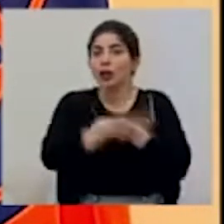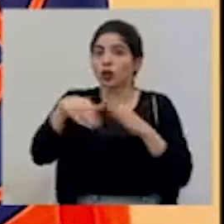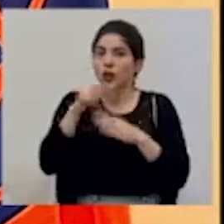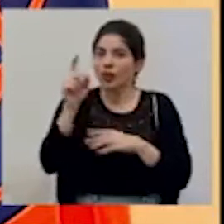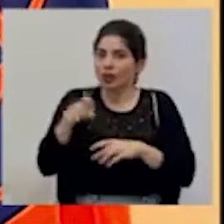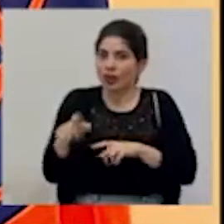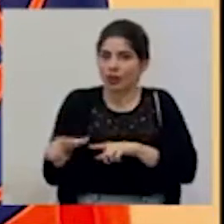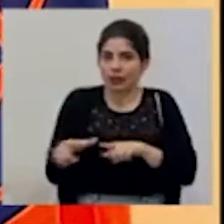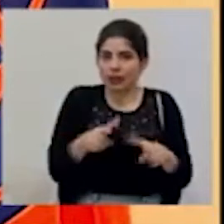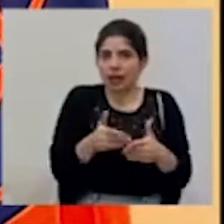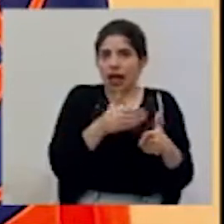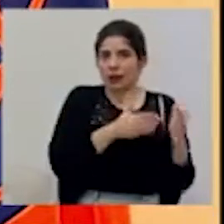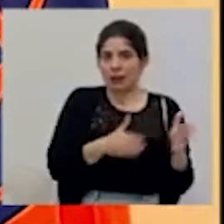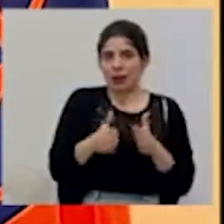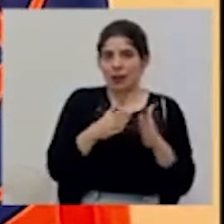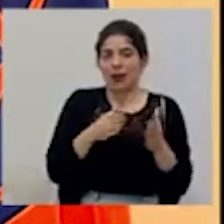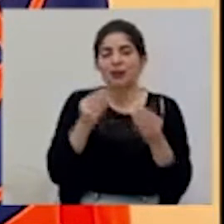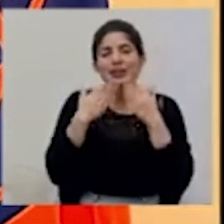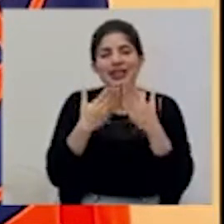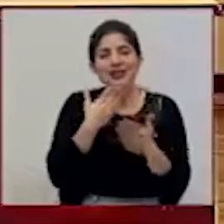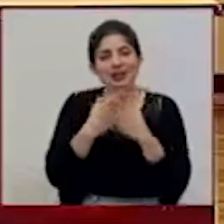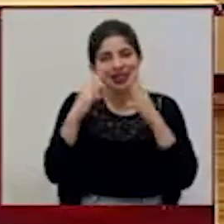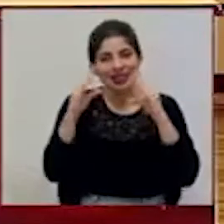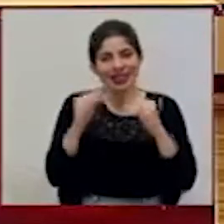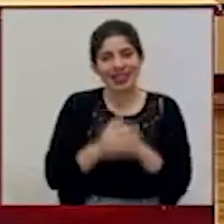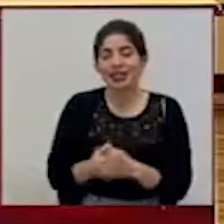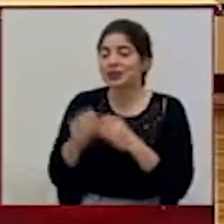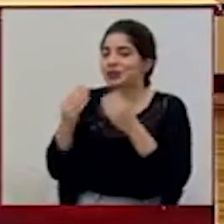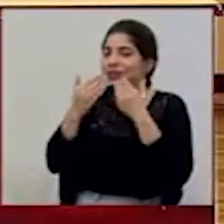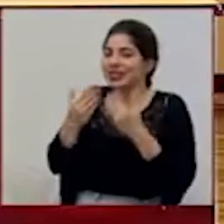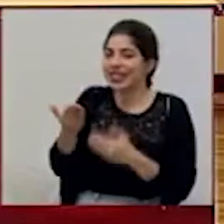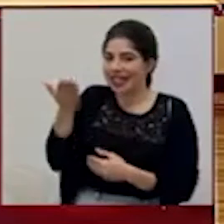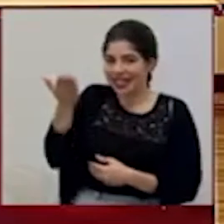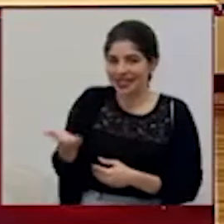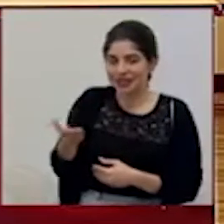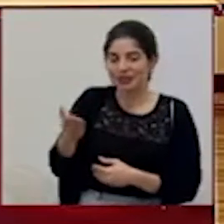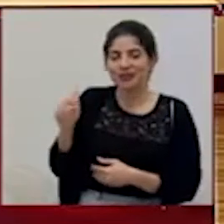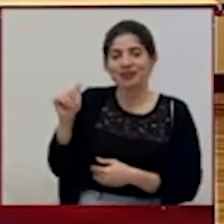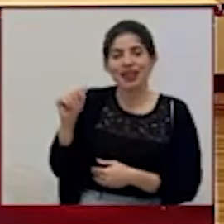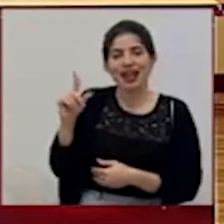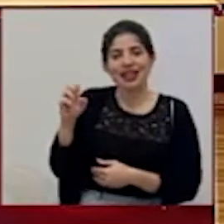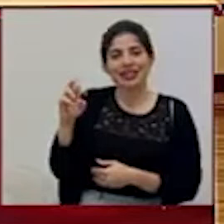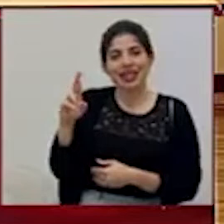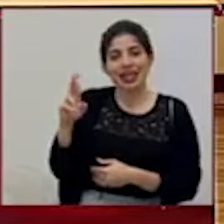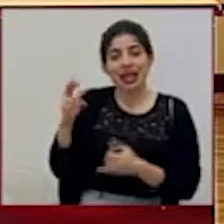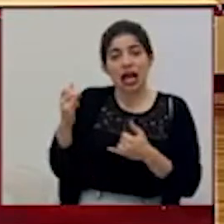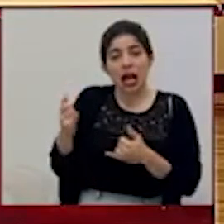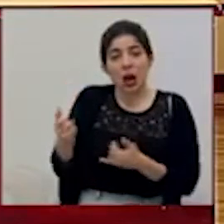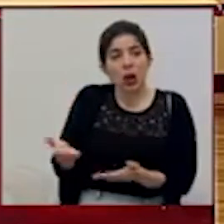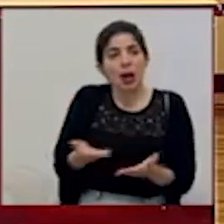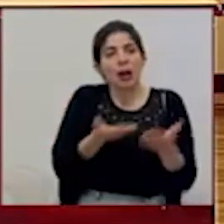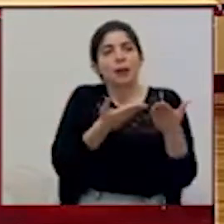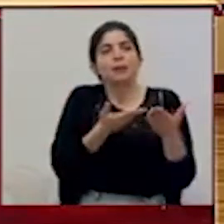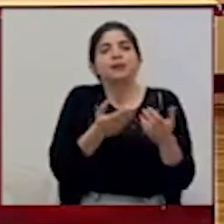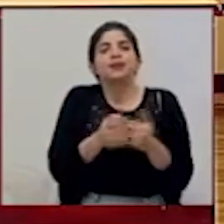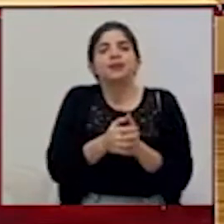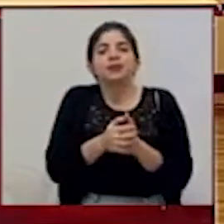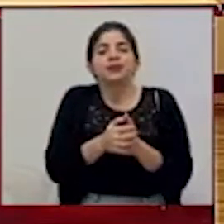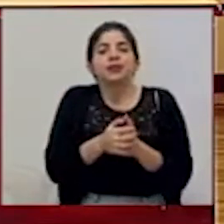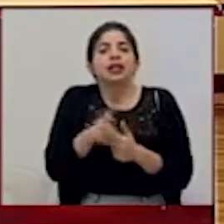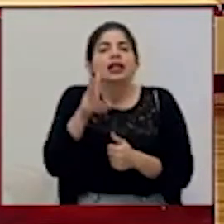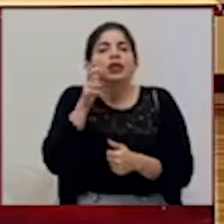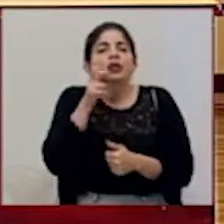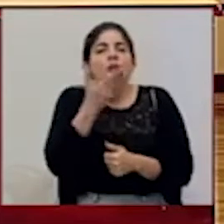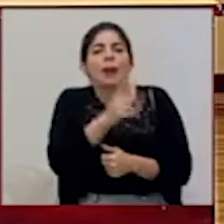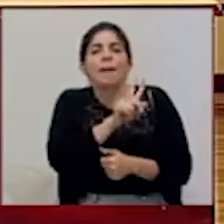preparadas. Muchísimas gracias, muy buenas tardes. Muchísimas gracias a usted, don Alexander. De inmediato vamos a proceder a